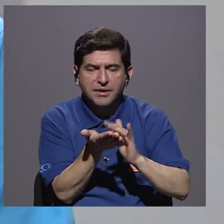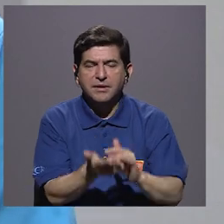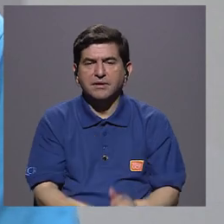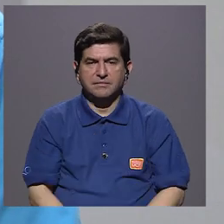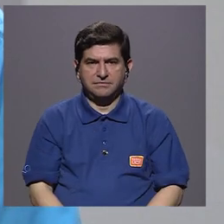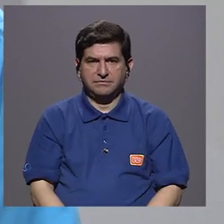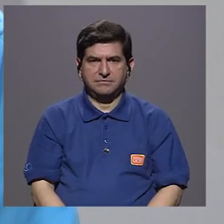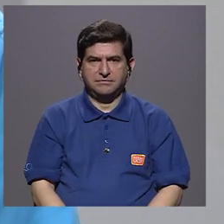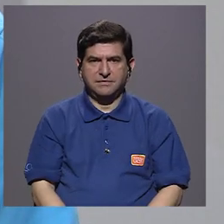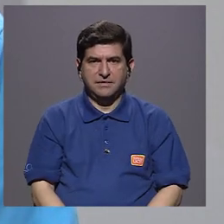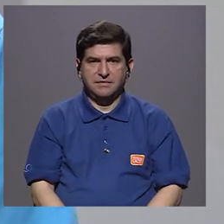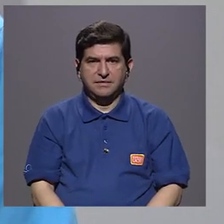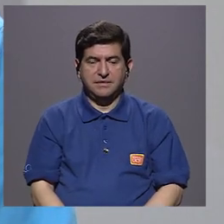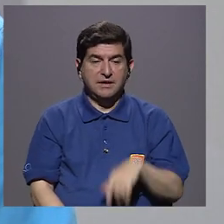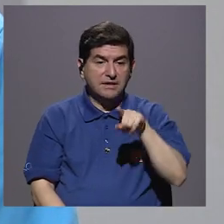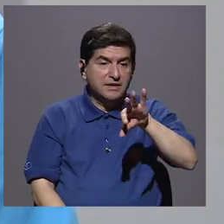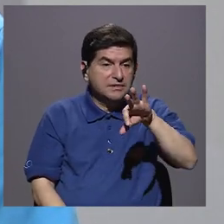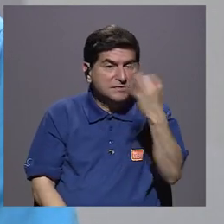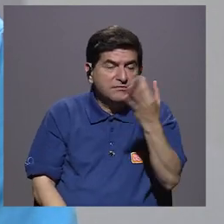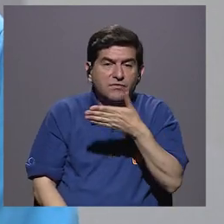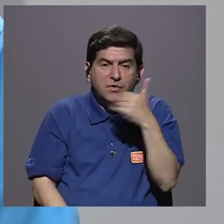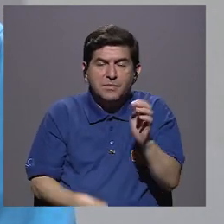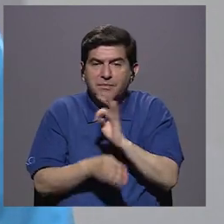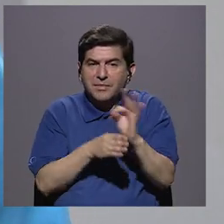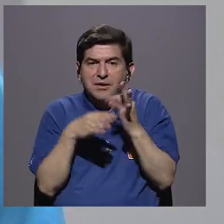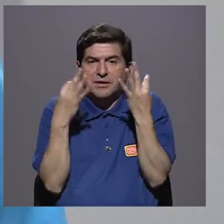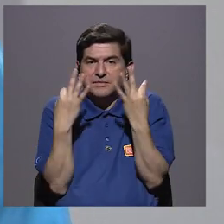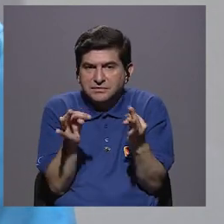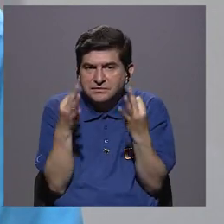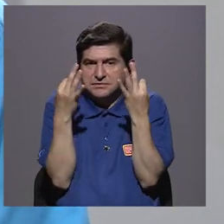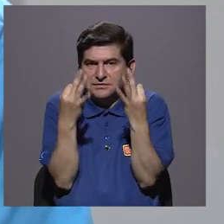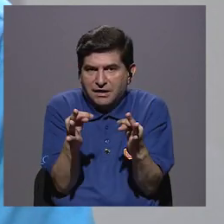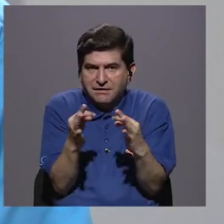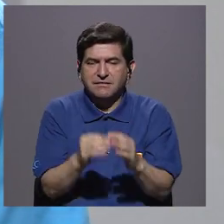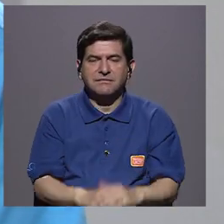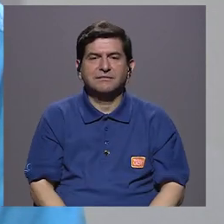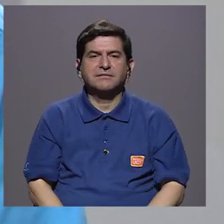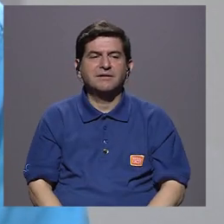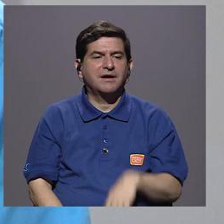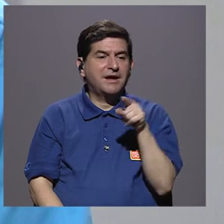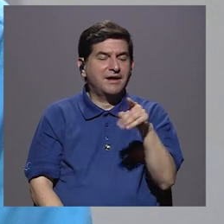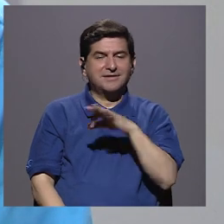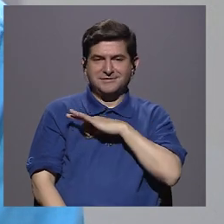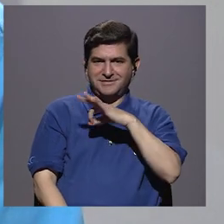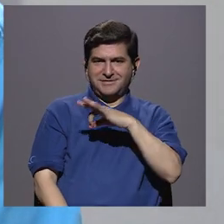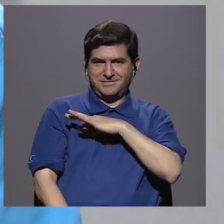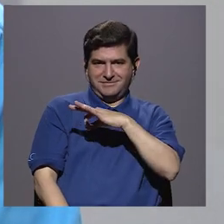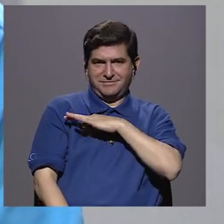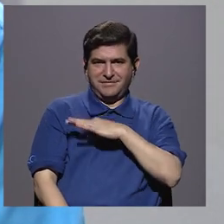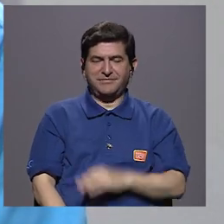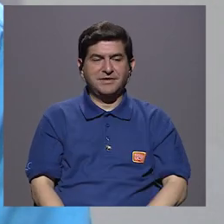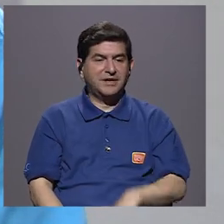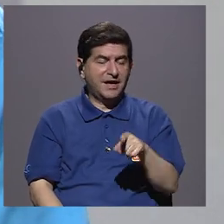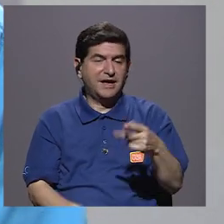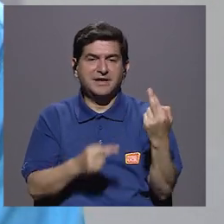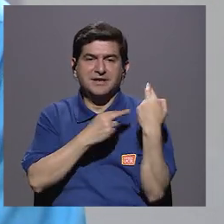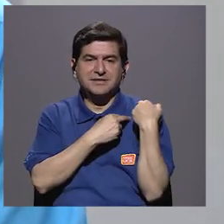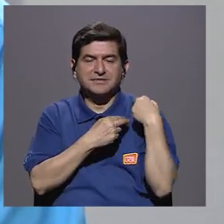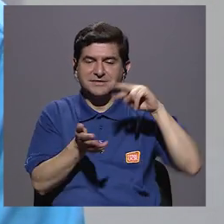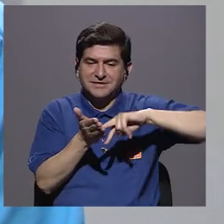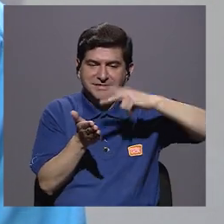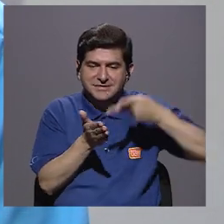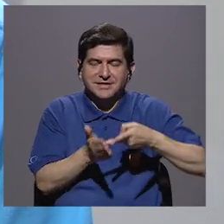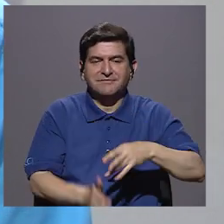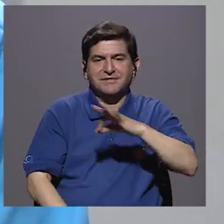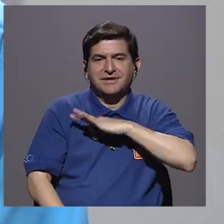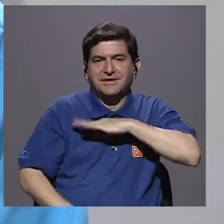un medicamento, para que sea el mejor tratamiento posible. Entonces, como le digo, esto es el beneficio propio, este deber redunda en el